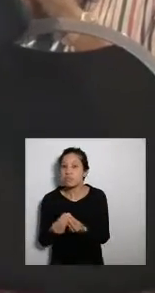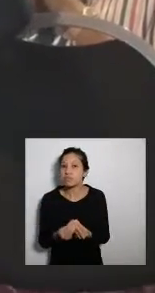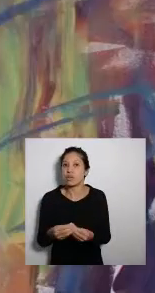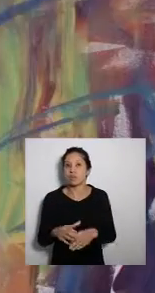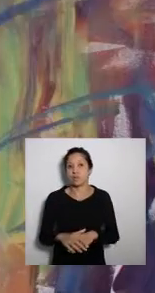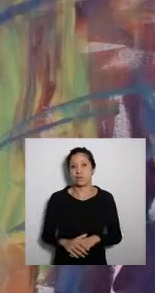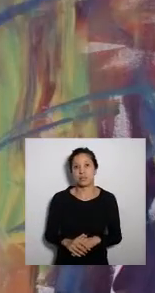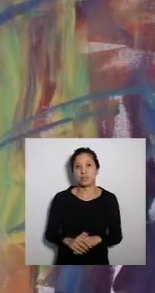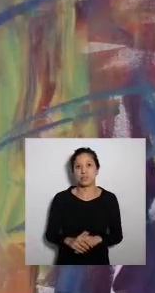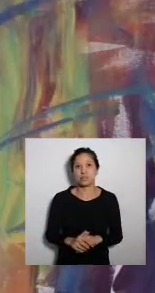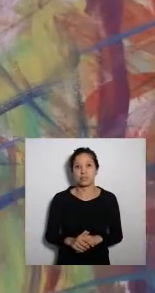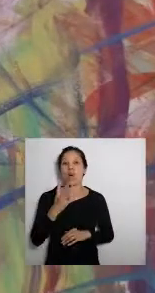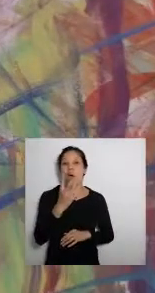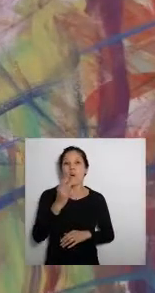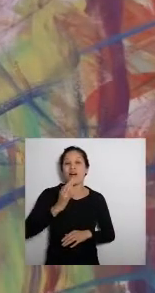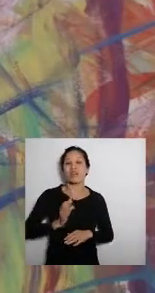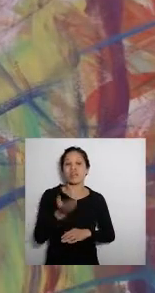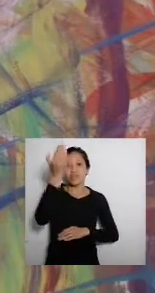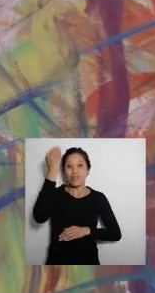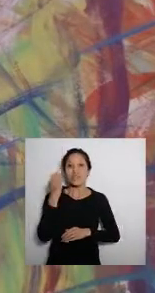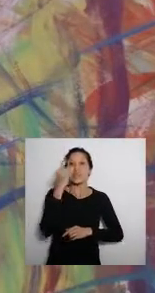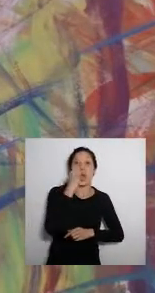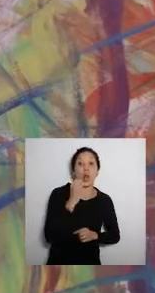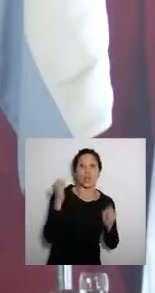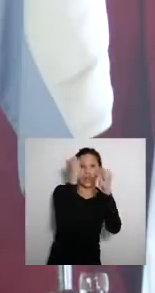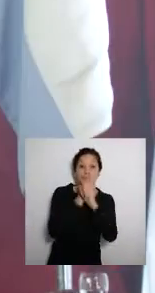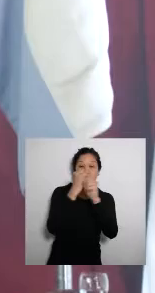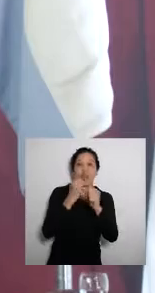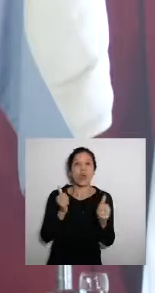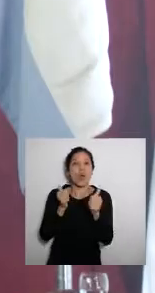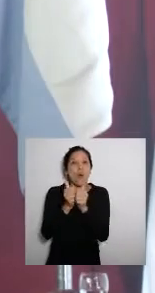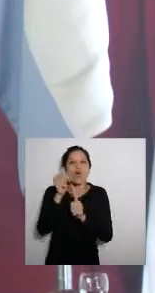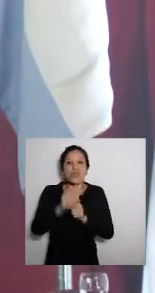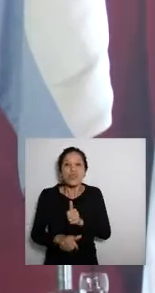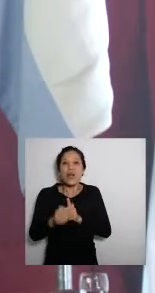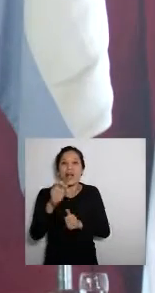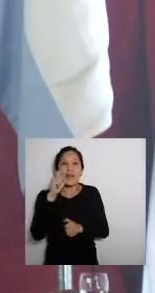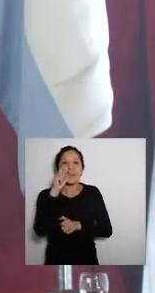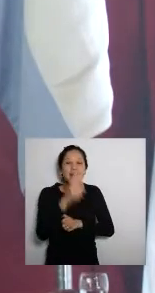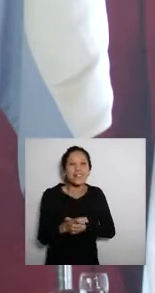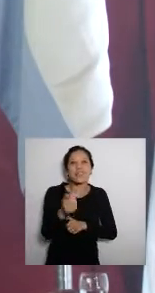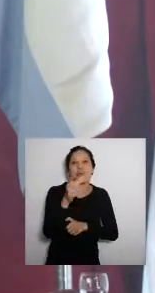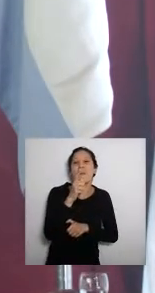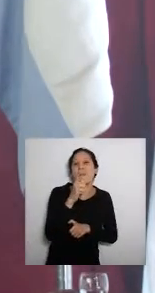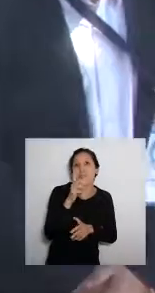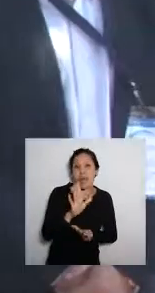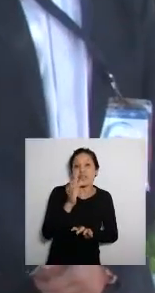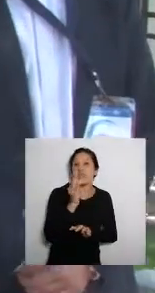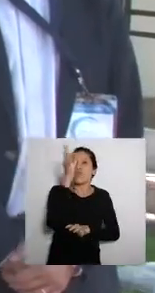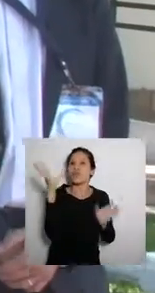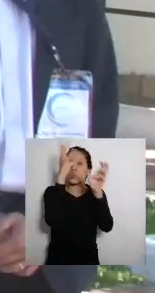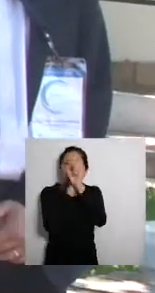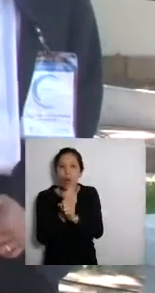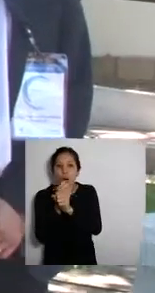tenido con los asistentes. Para mí particularmente es muy gratificante volver a Argentina después de 4 años que estuve aquí visitándoles también con el señor